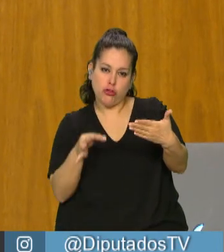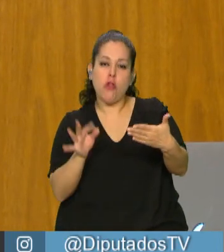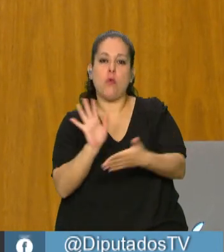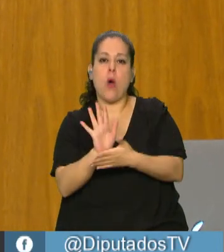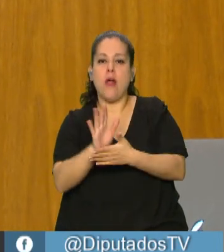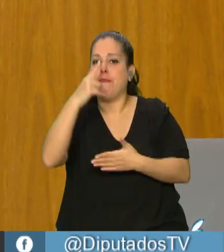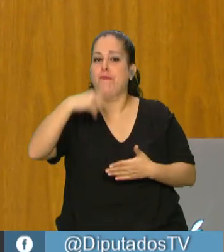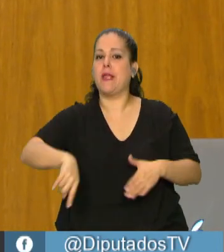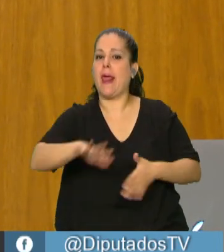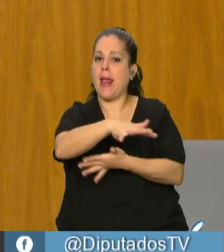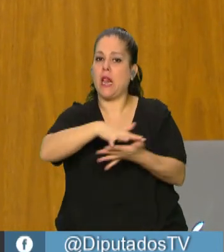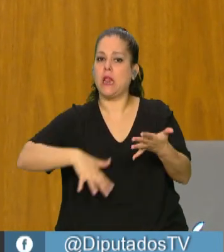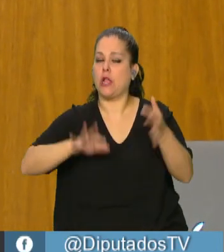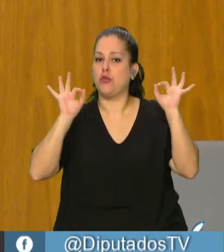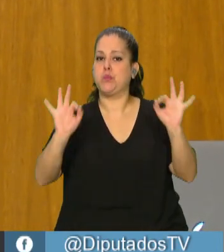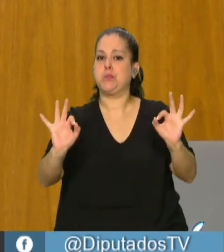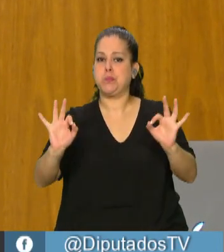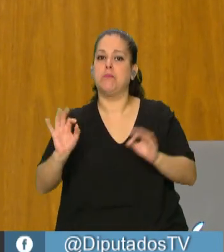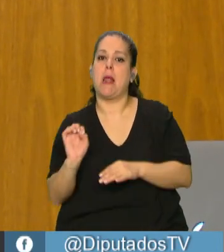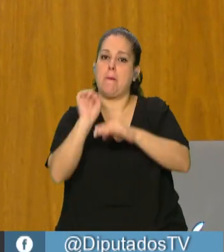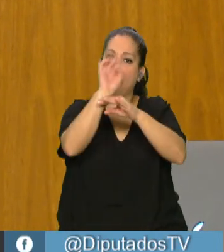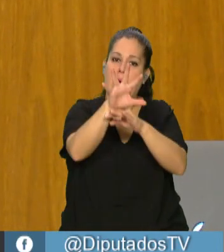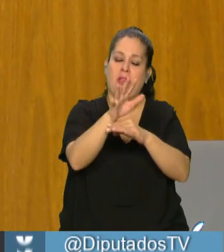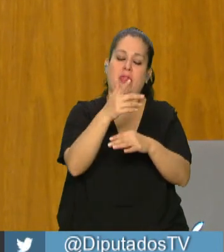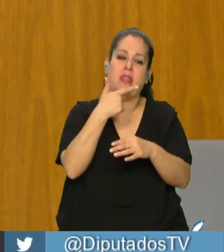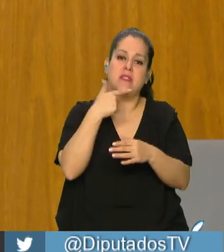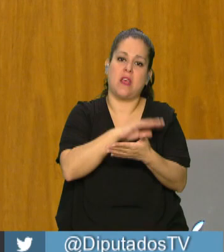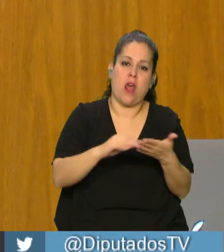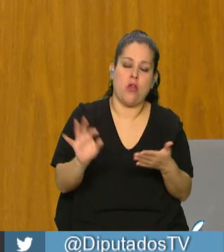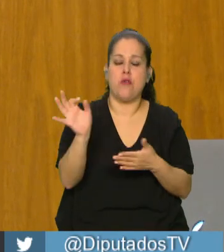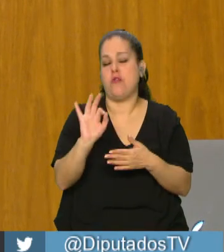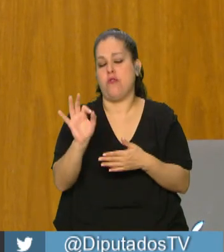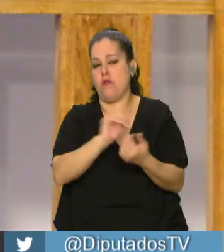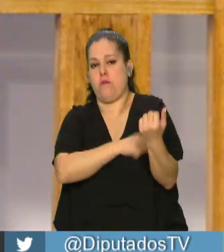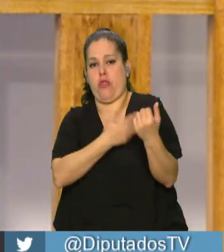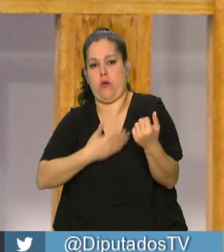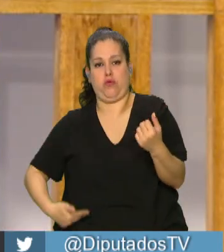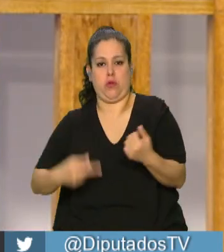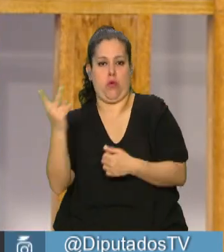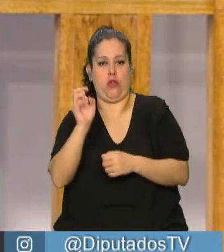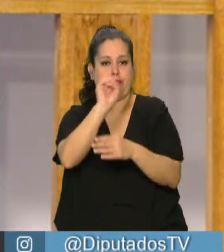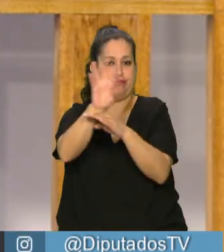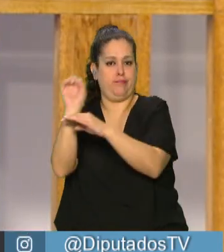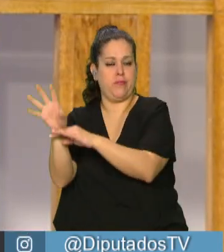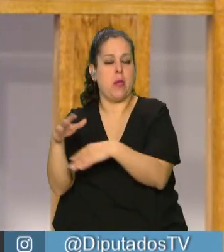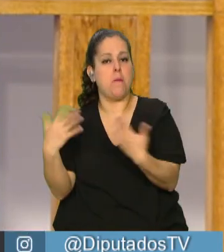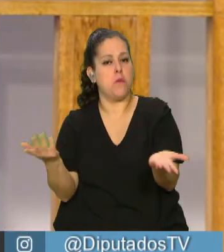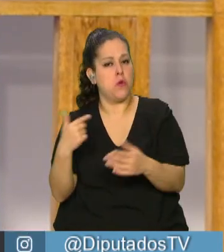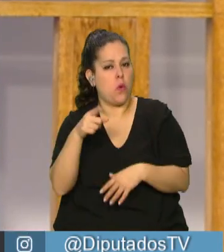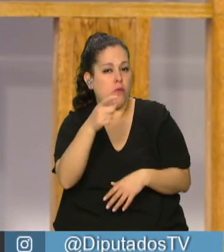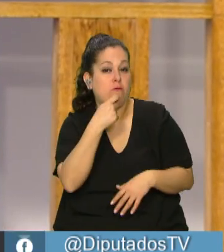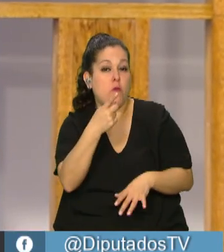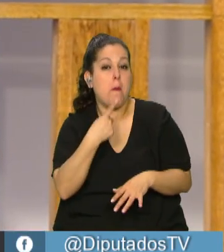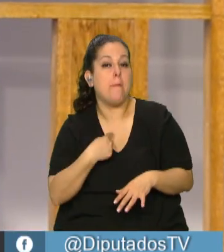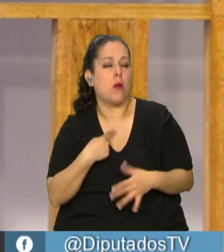final que o será aprobado o será remitido a la Cámara de Senadores. Exactamente. Esa yo creo que si vos me preguntás qué